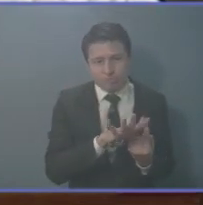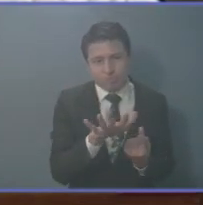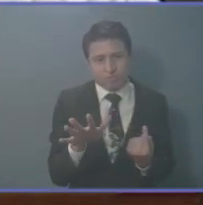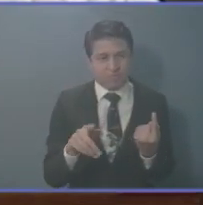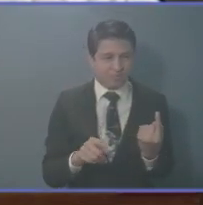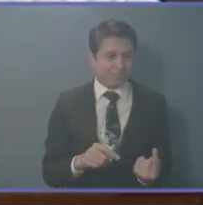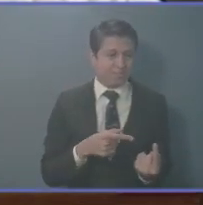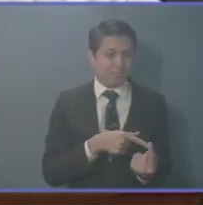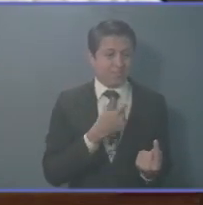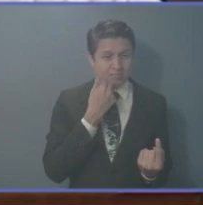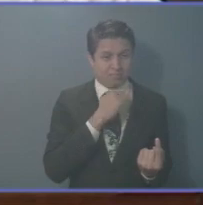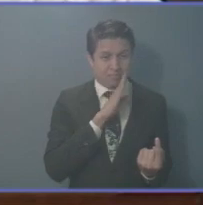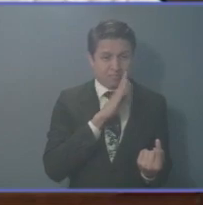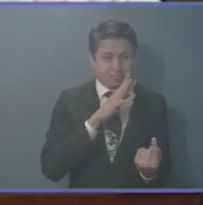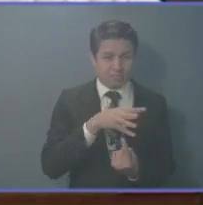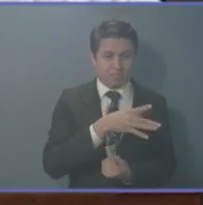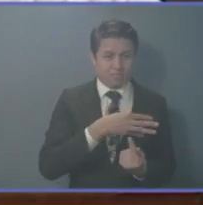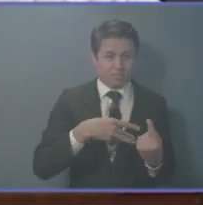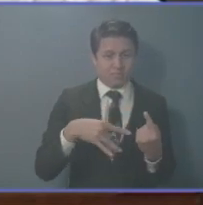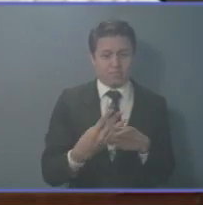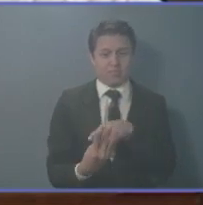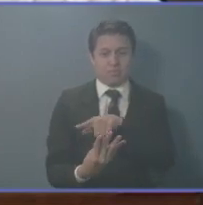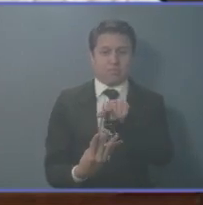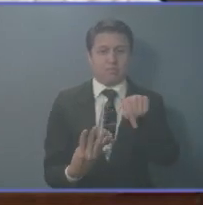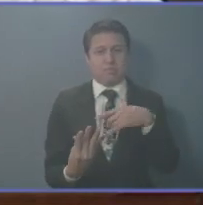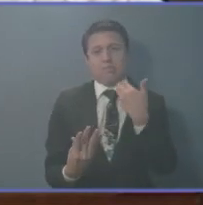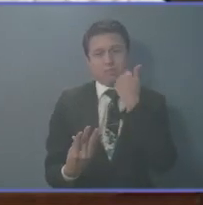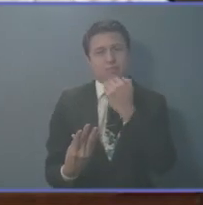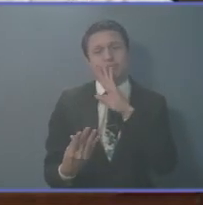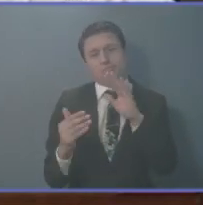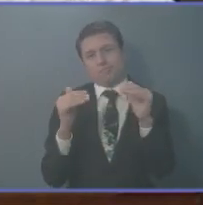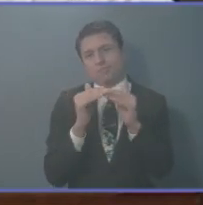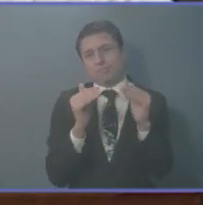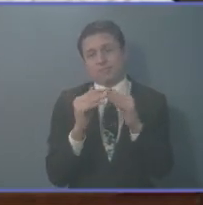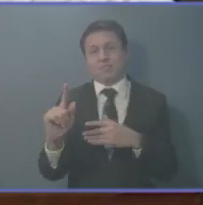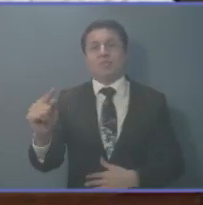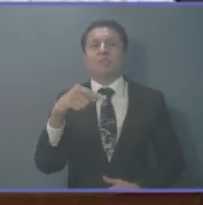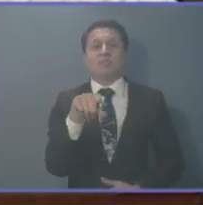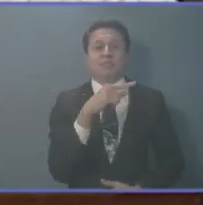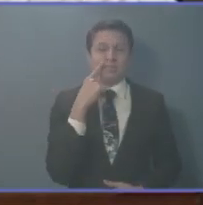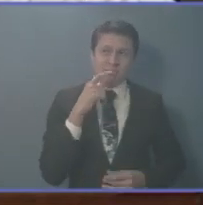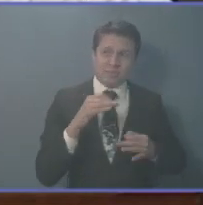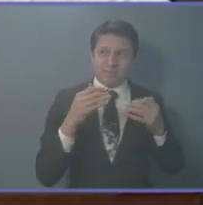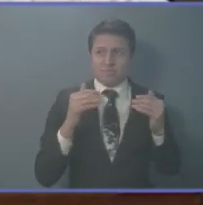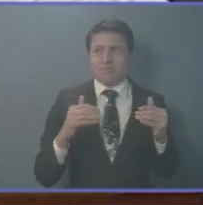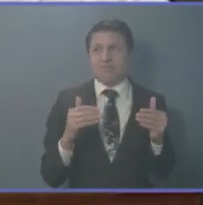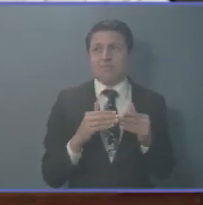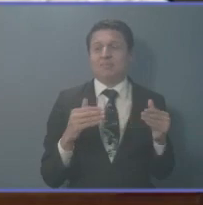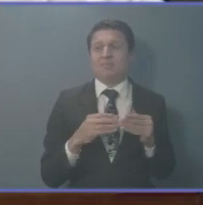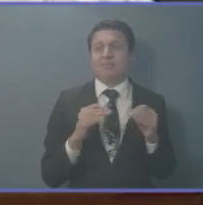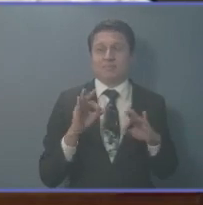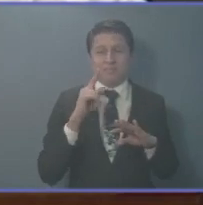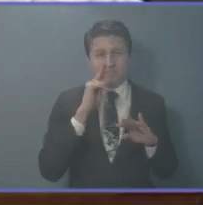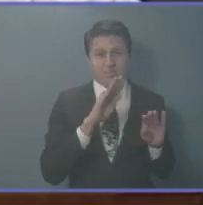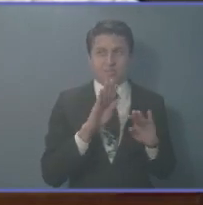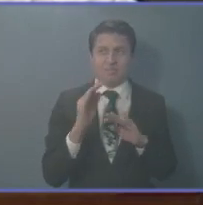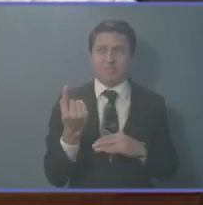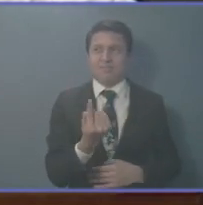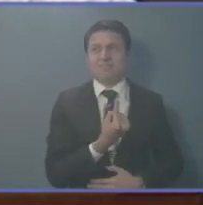cuarentena controlada, las cuales deben cumplir con las condiciones sanitarias de vigilancia médica y de seguridad para el resguardo de las